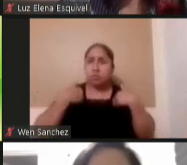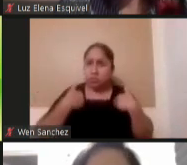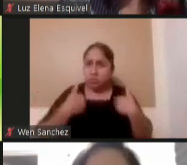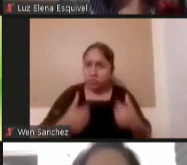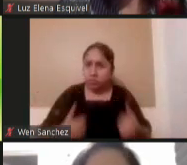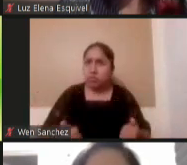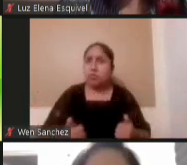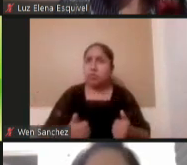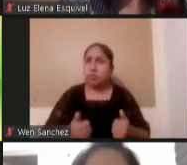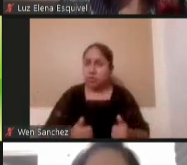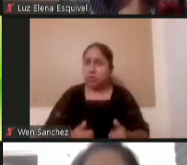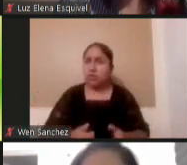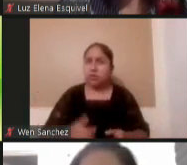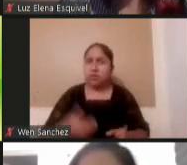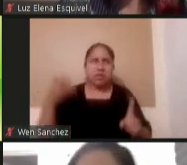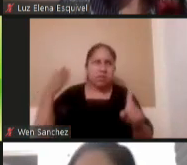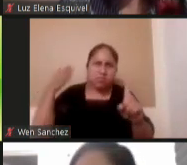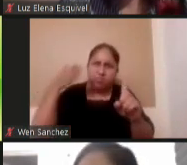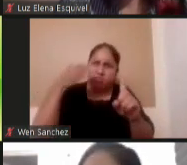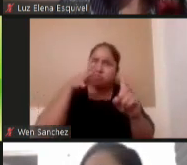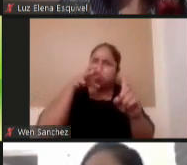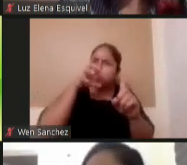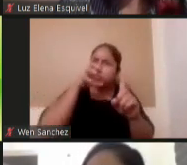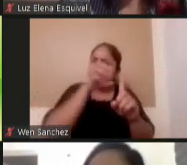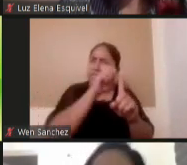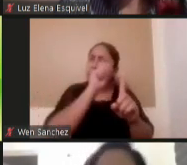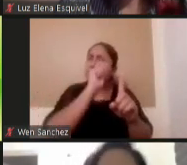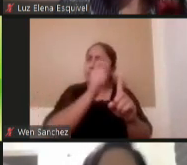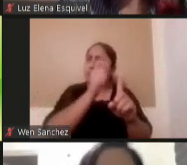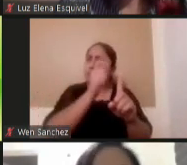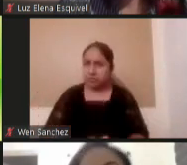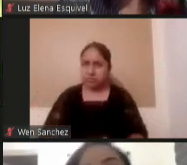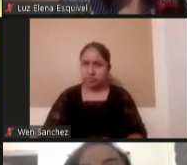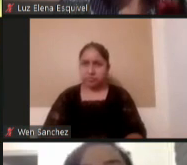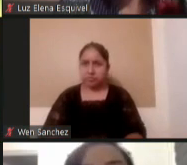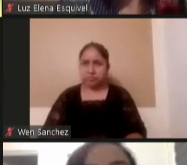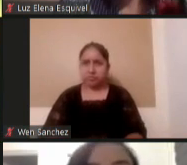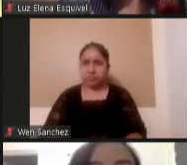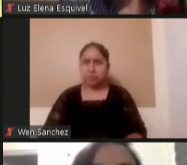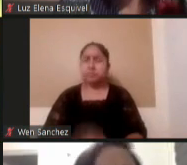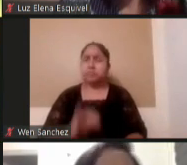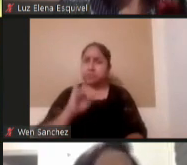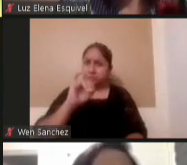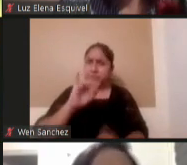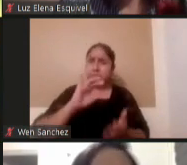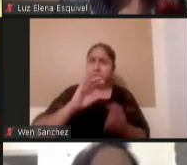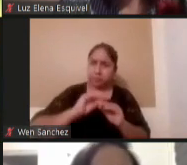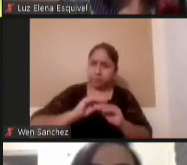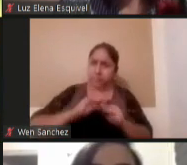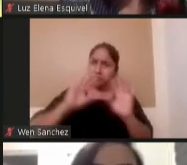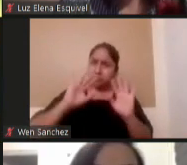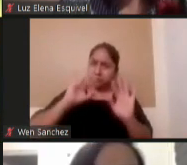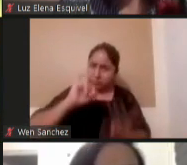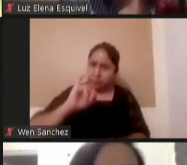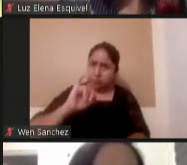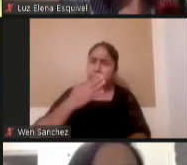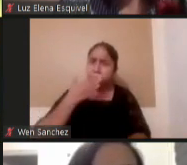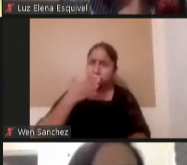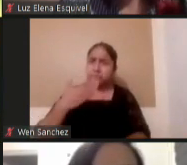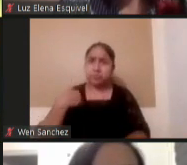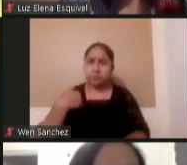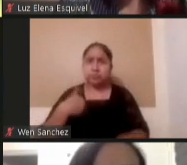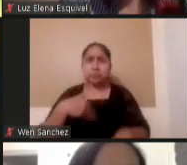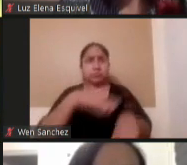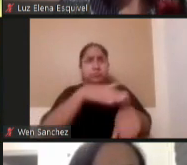que queremos alcanzar en cuanto a seguridad pública. Es cuanto. Con mucho gusto, regidora, convocaré a todos los regidores y